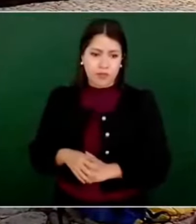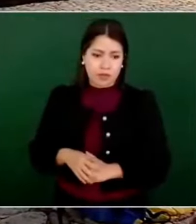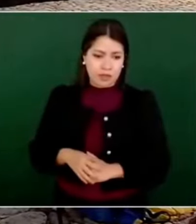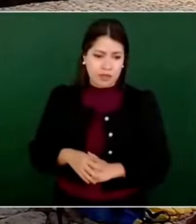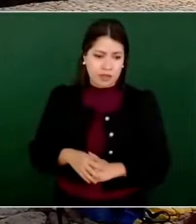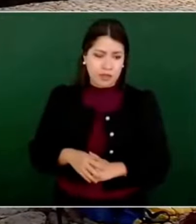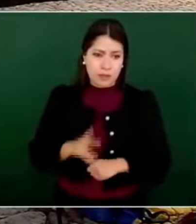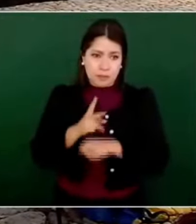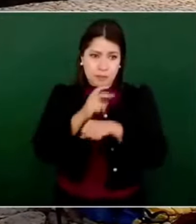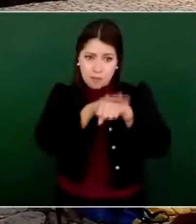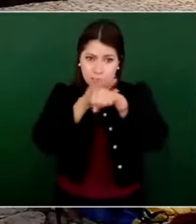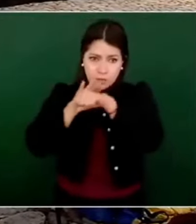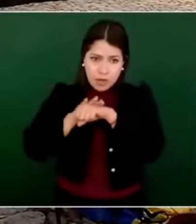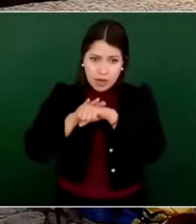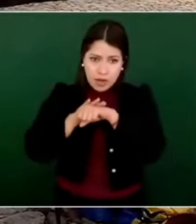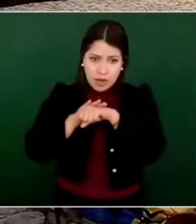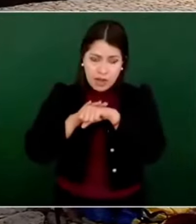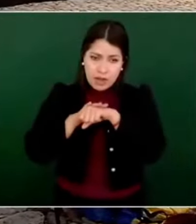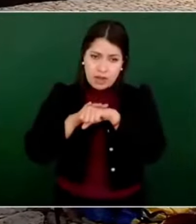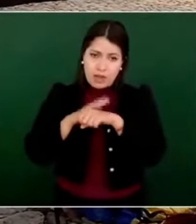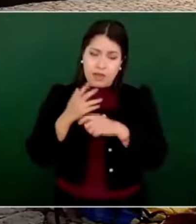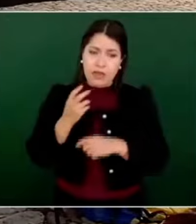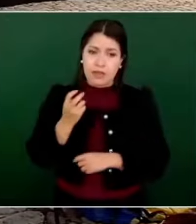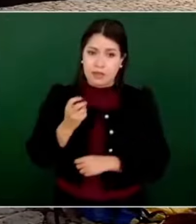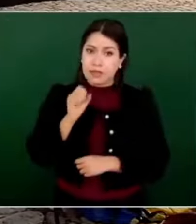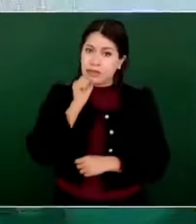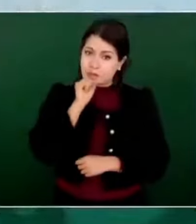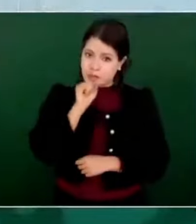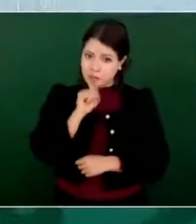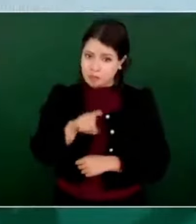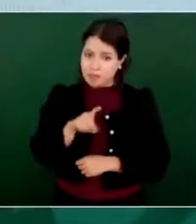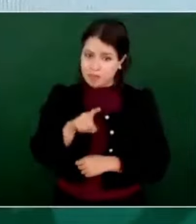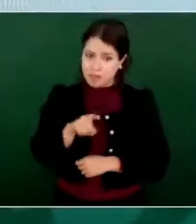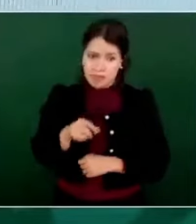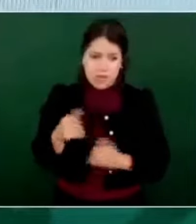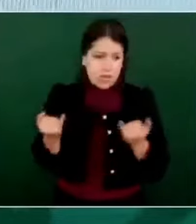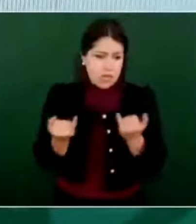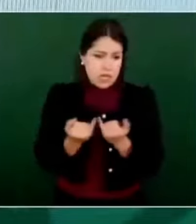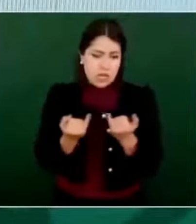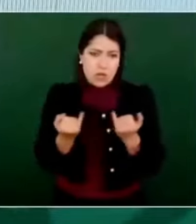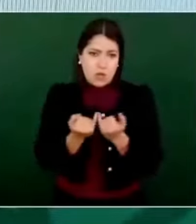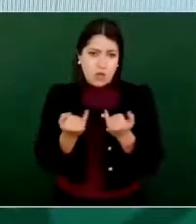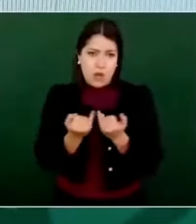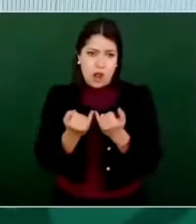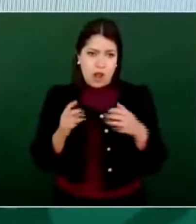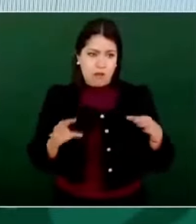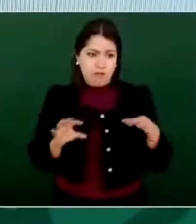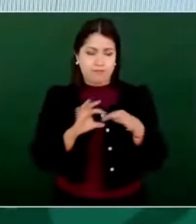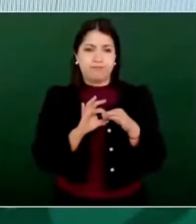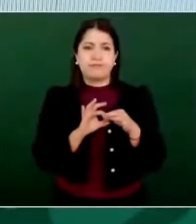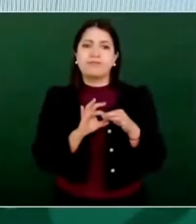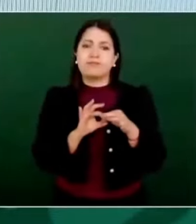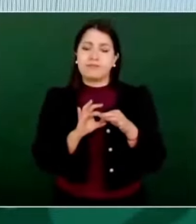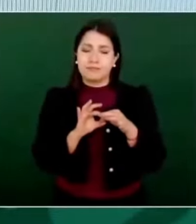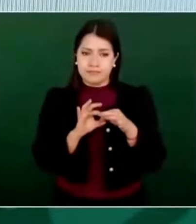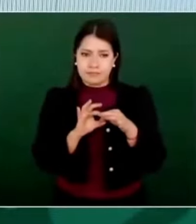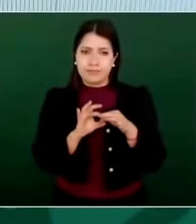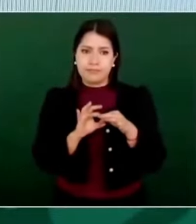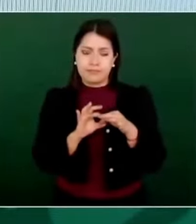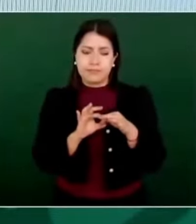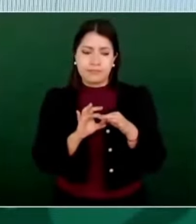convocando pues es parte de lo mismo este